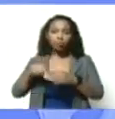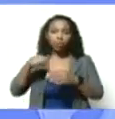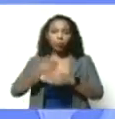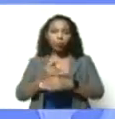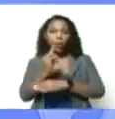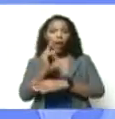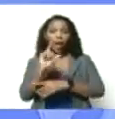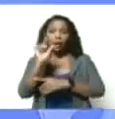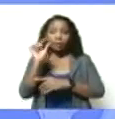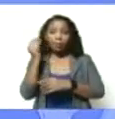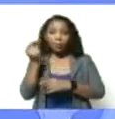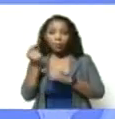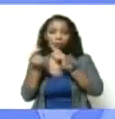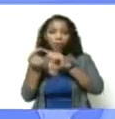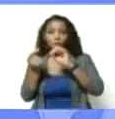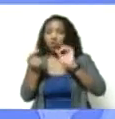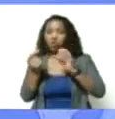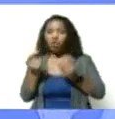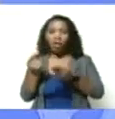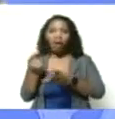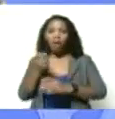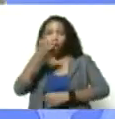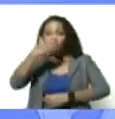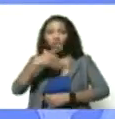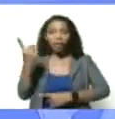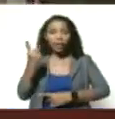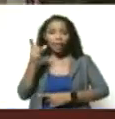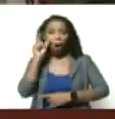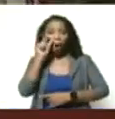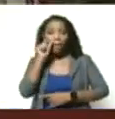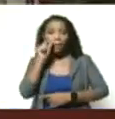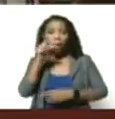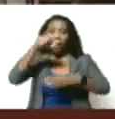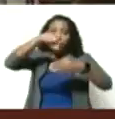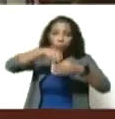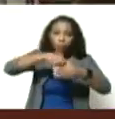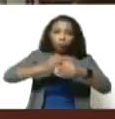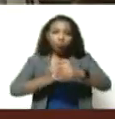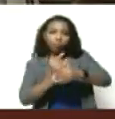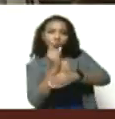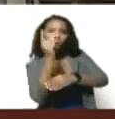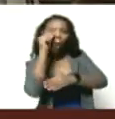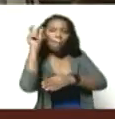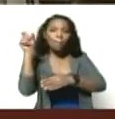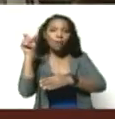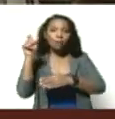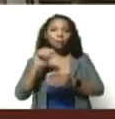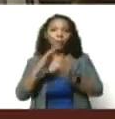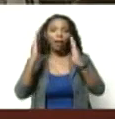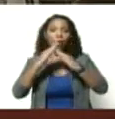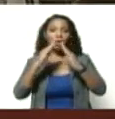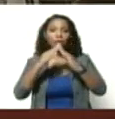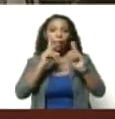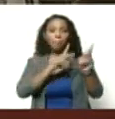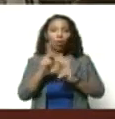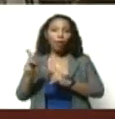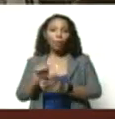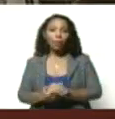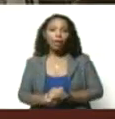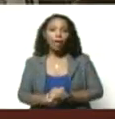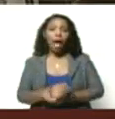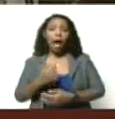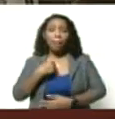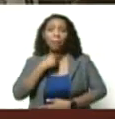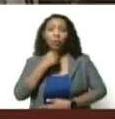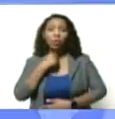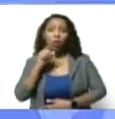es sembrada, no da fruto. Este hombre se sembró en el pueblo, desde el kiosco verás. Me encantaba